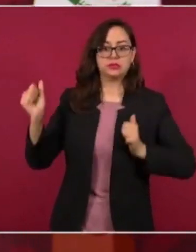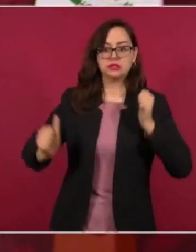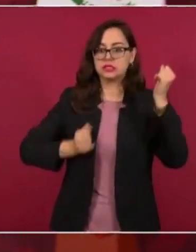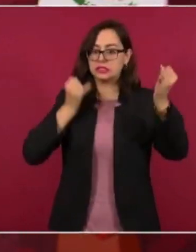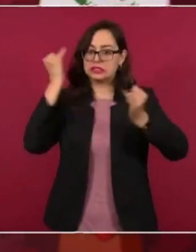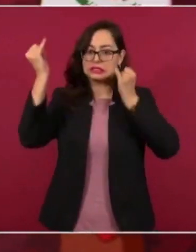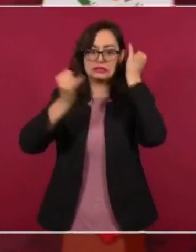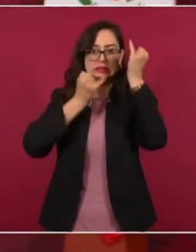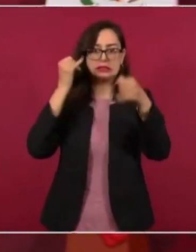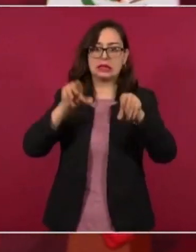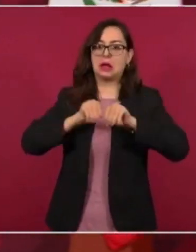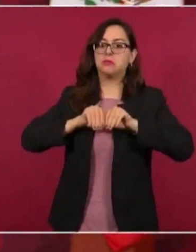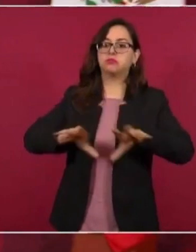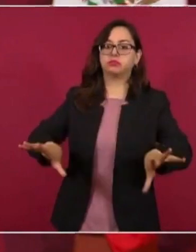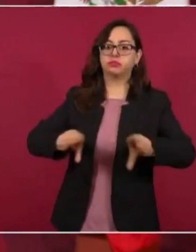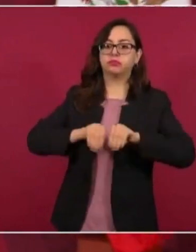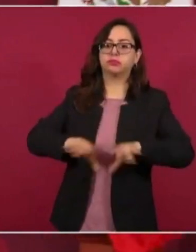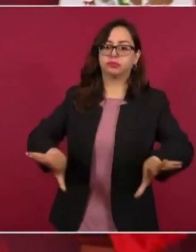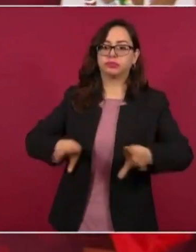especulación y